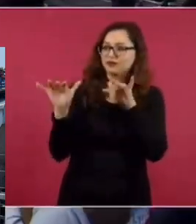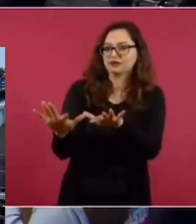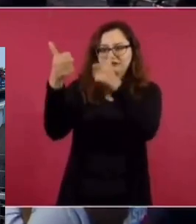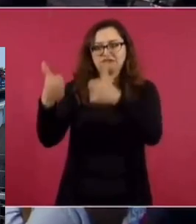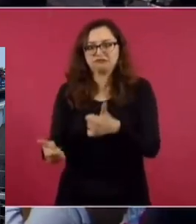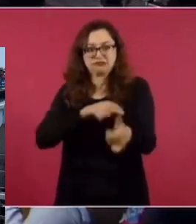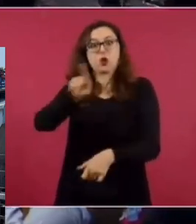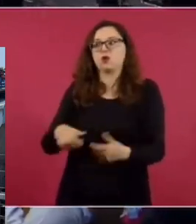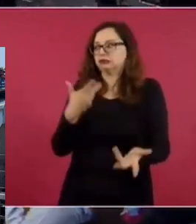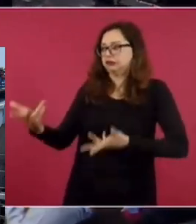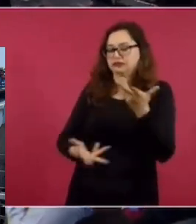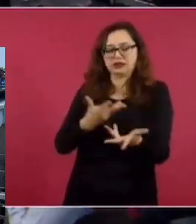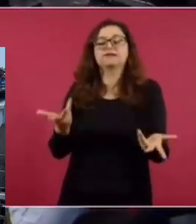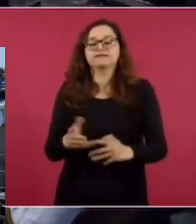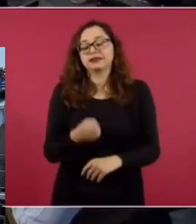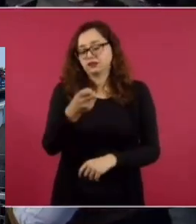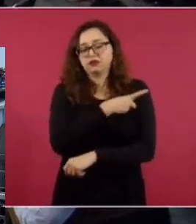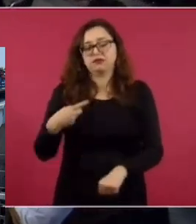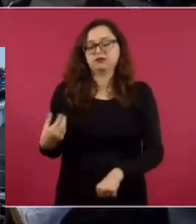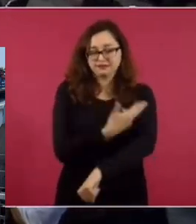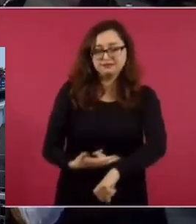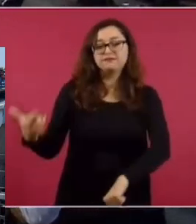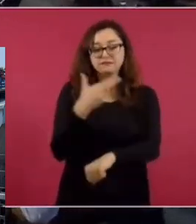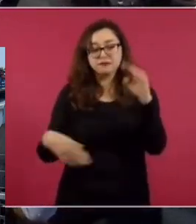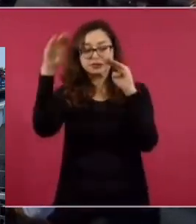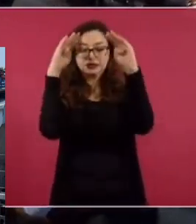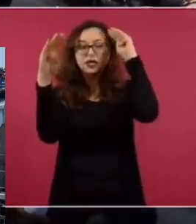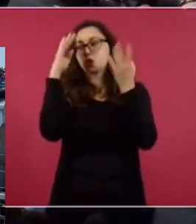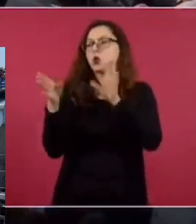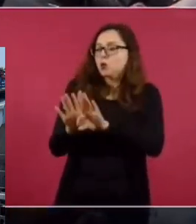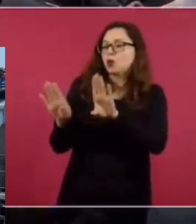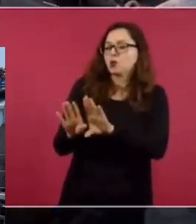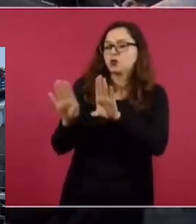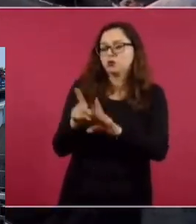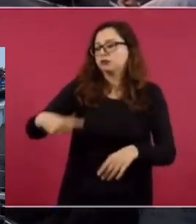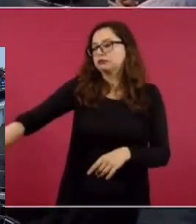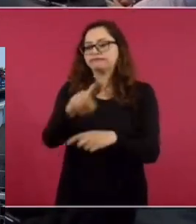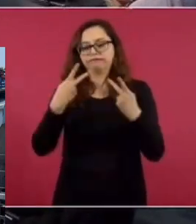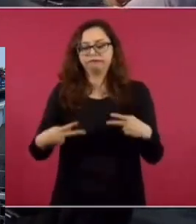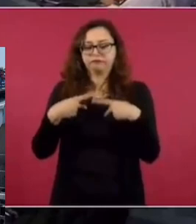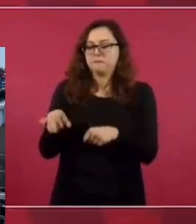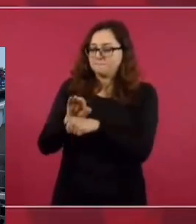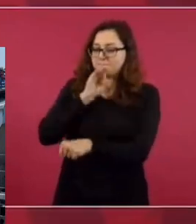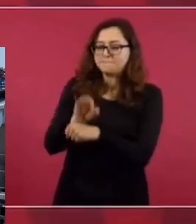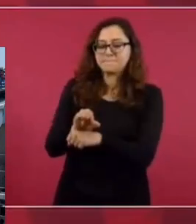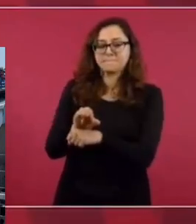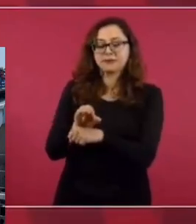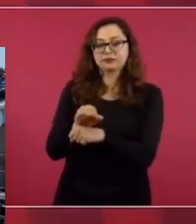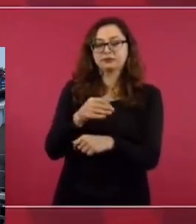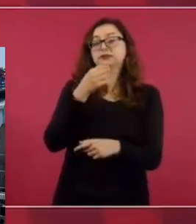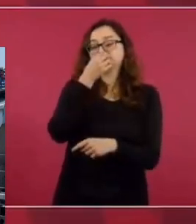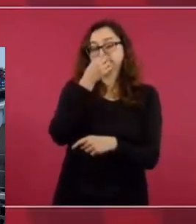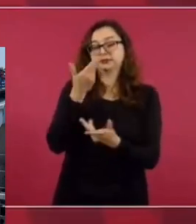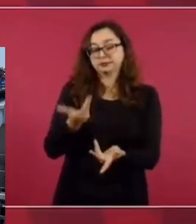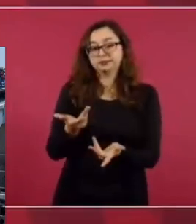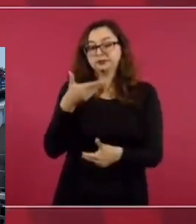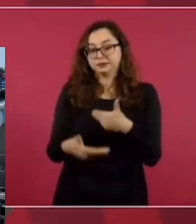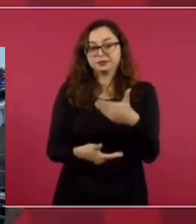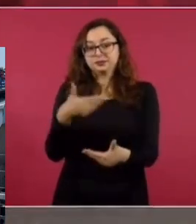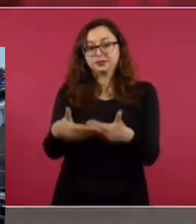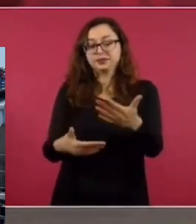viendo cómo vamos a atender esto con protección para ir pues